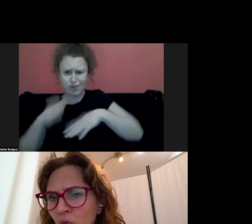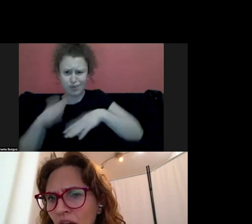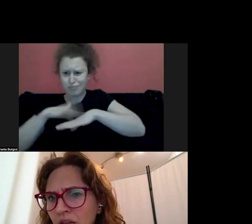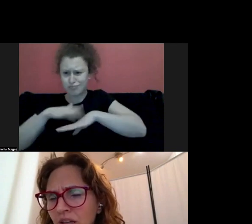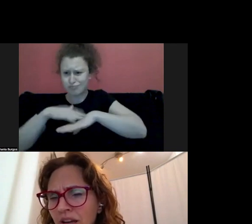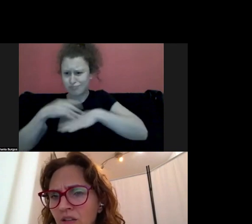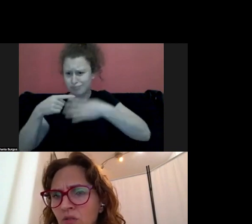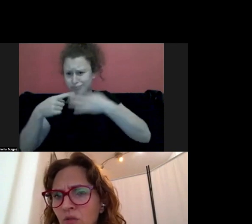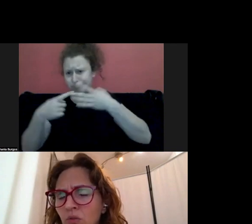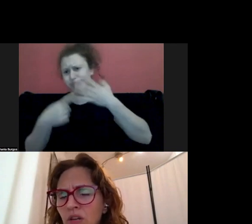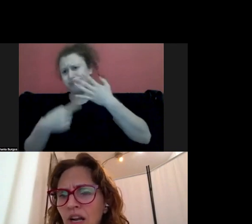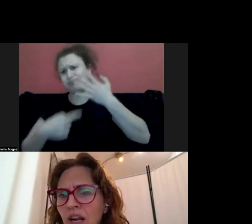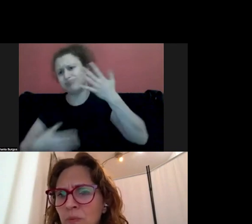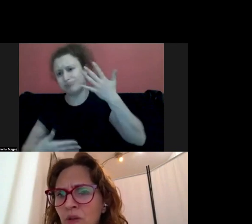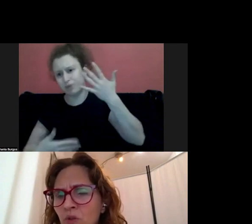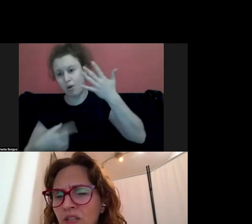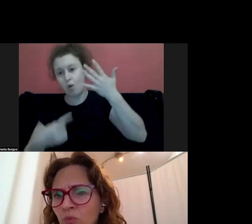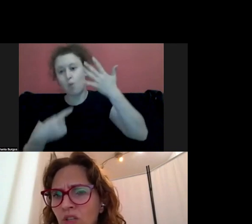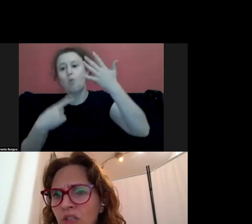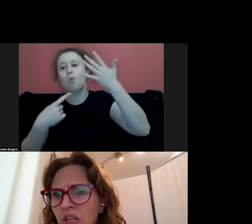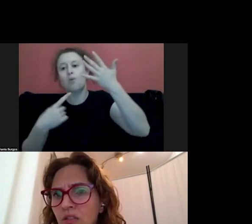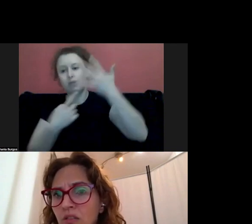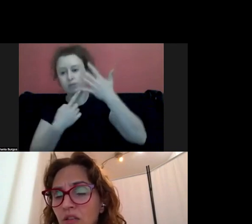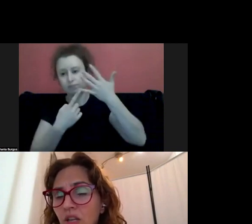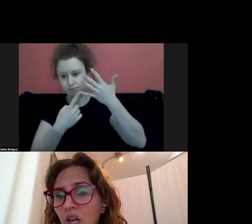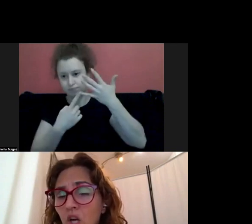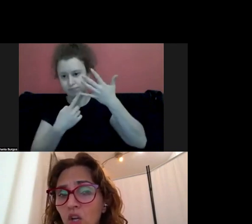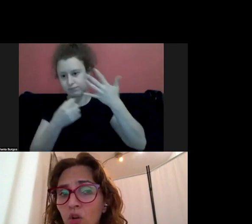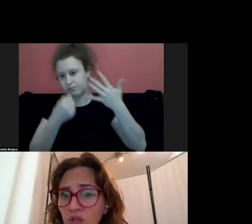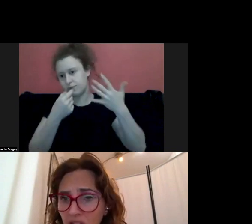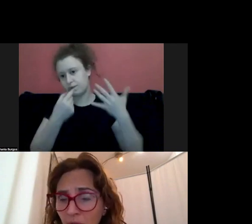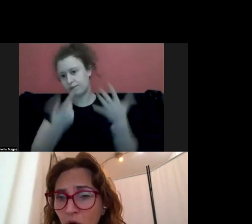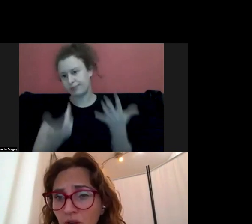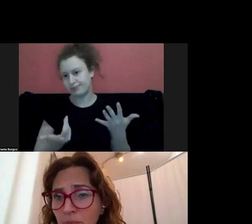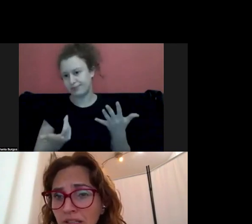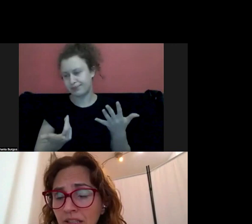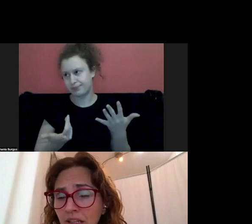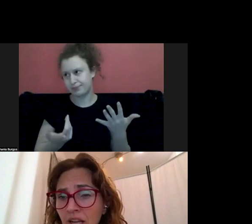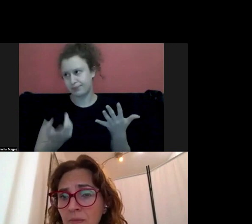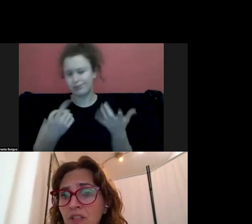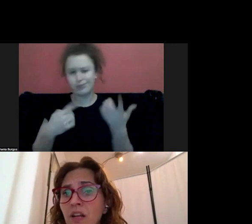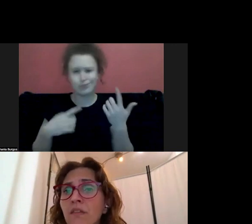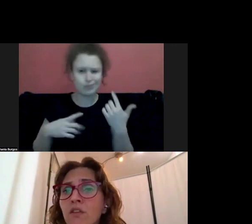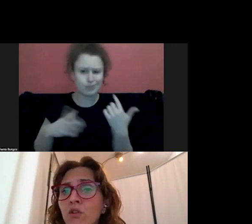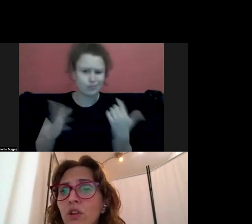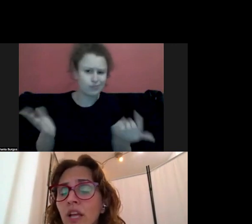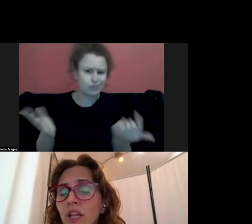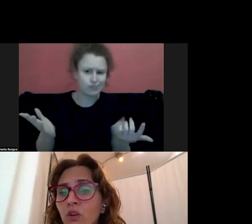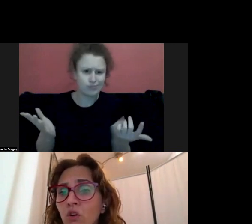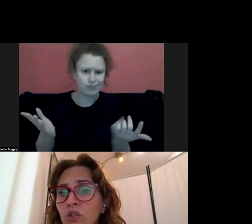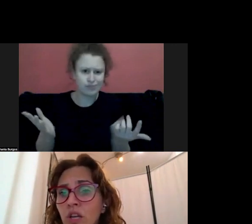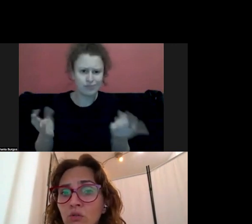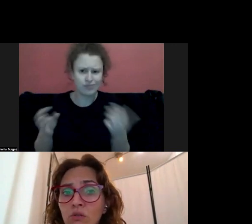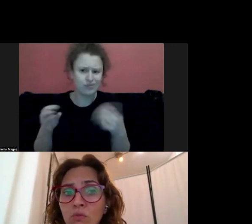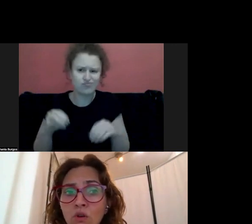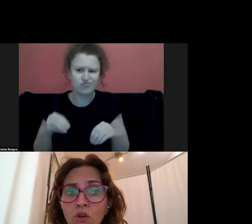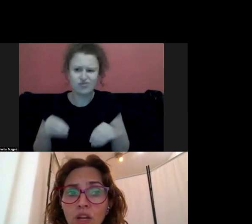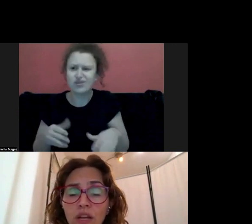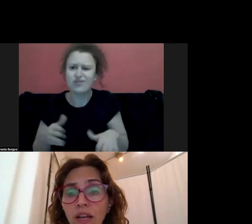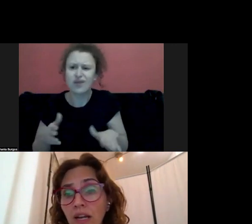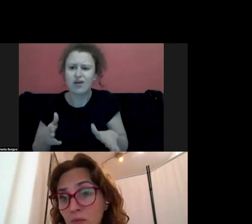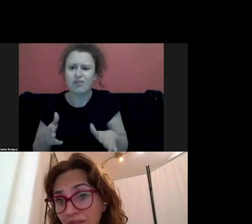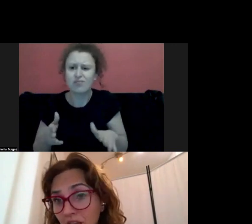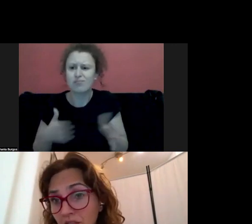¿Qué ayuda a esto a las personas autistas? ¿No sería mejor invertir la investigación en cosas